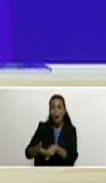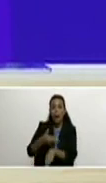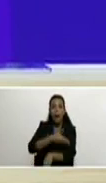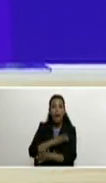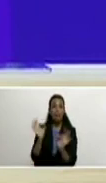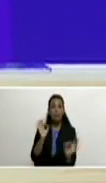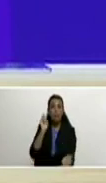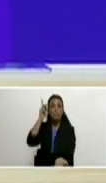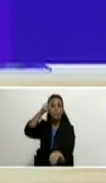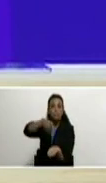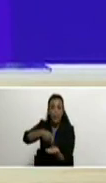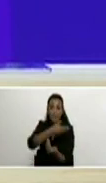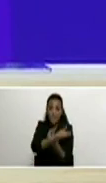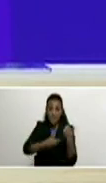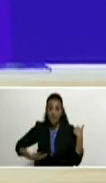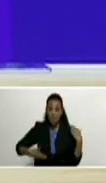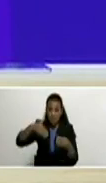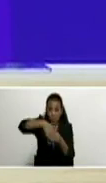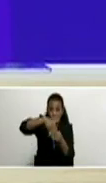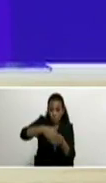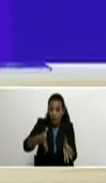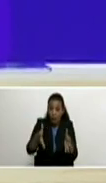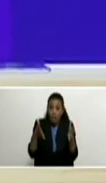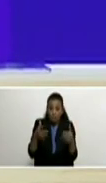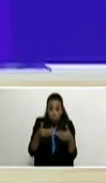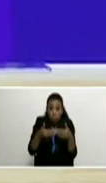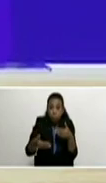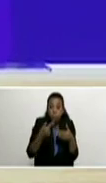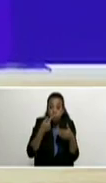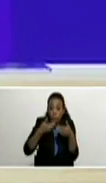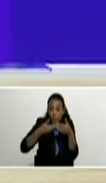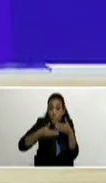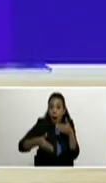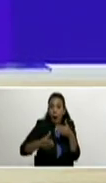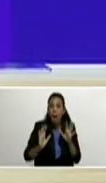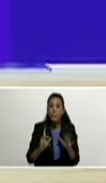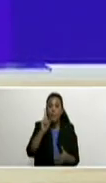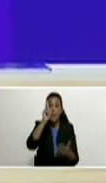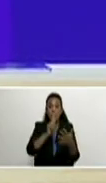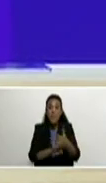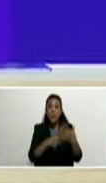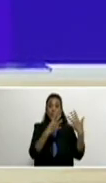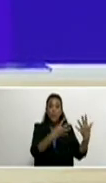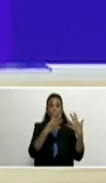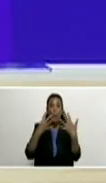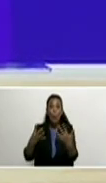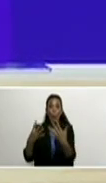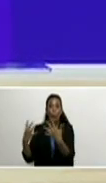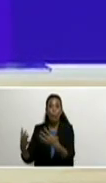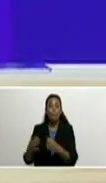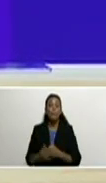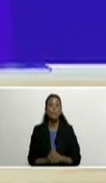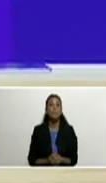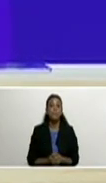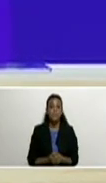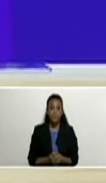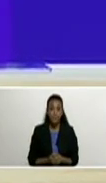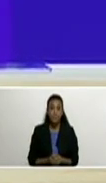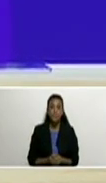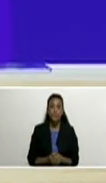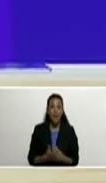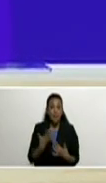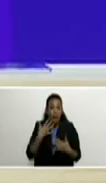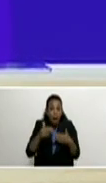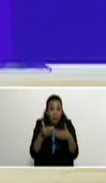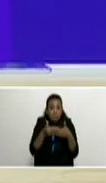Estaba llegando el comandante Chávez. Era el año 1999.